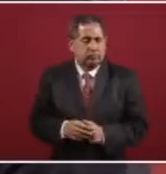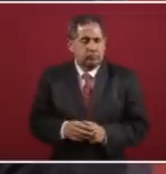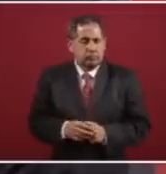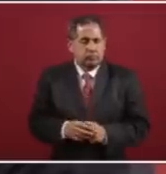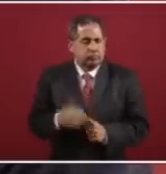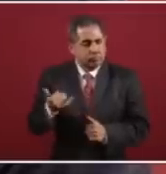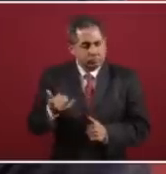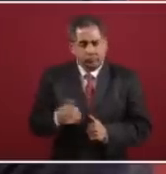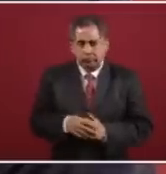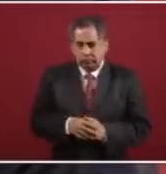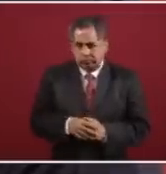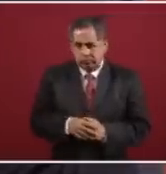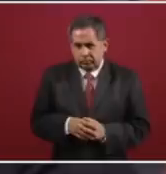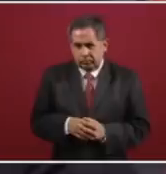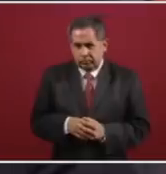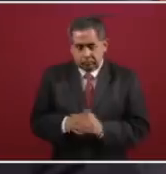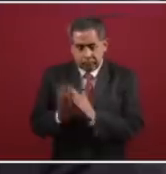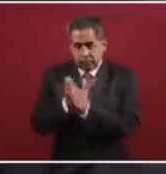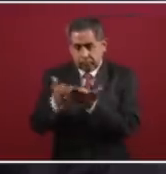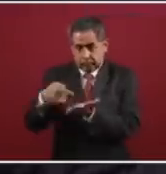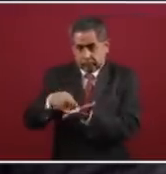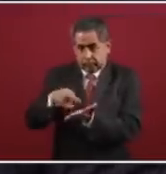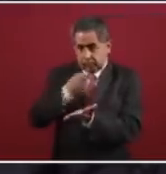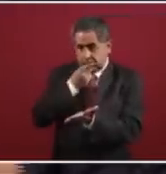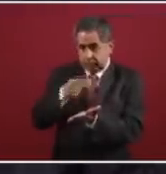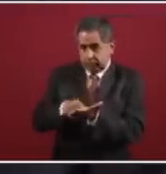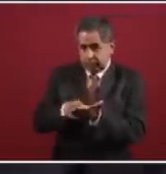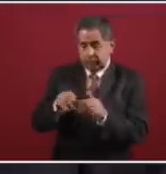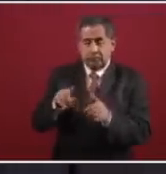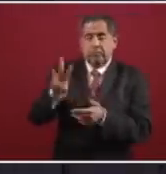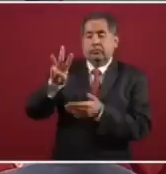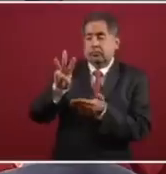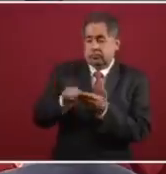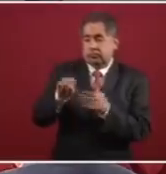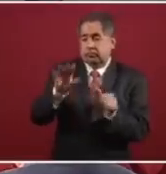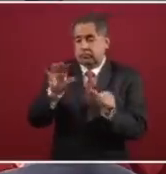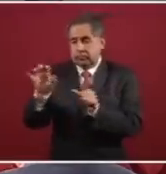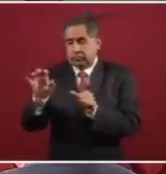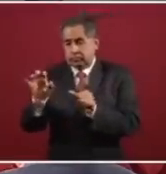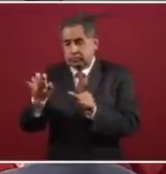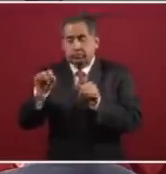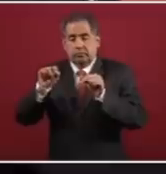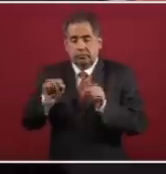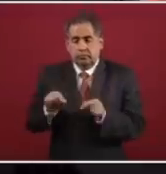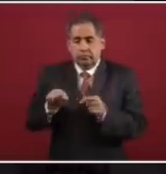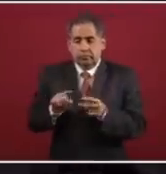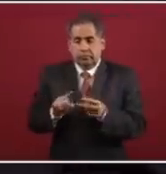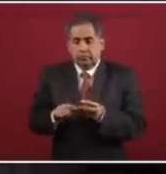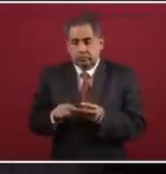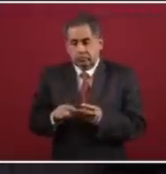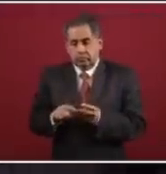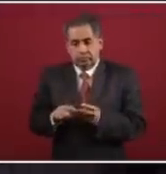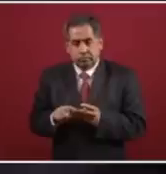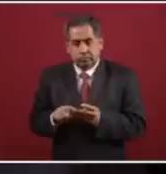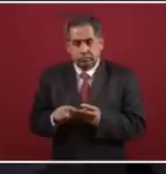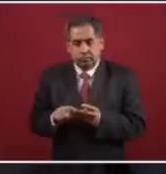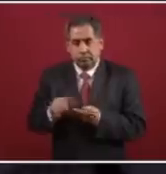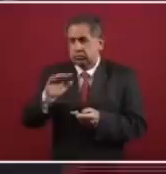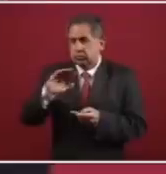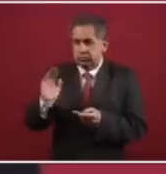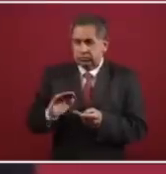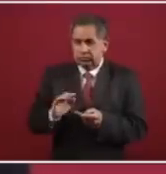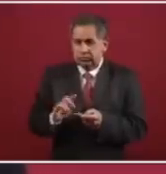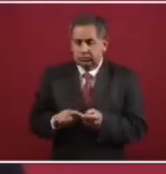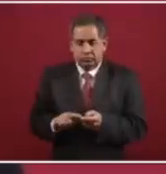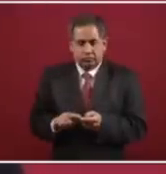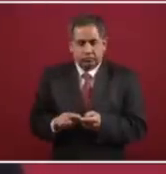Y en el libro se dice 3,600 y ahora se reduce